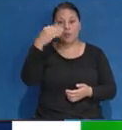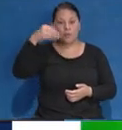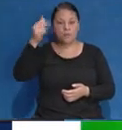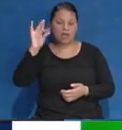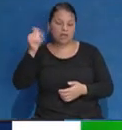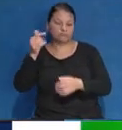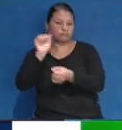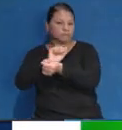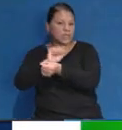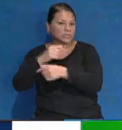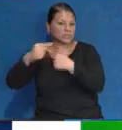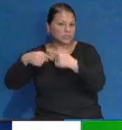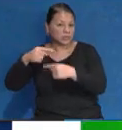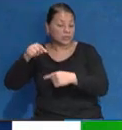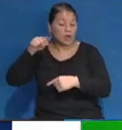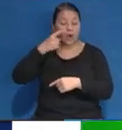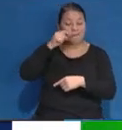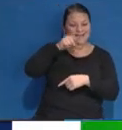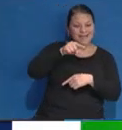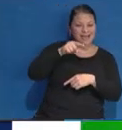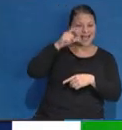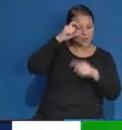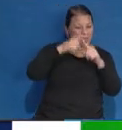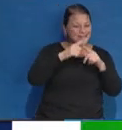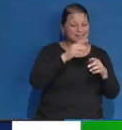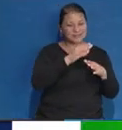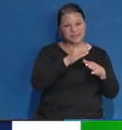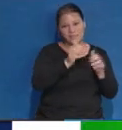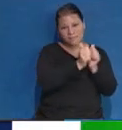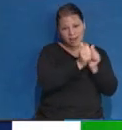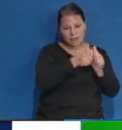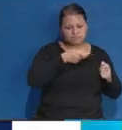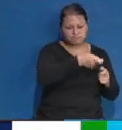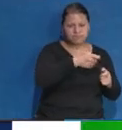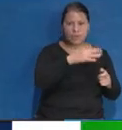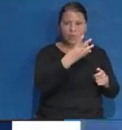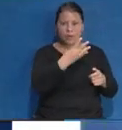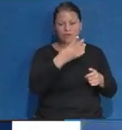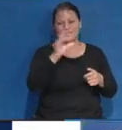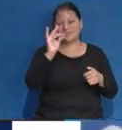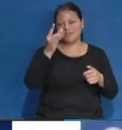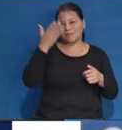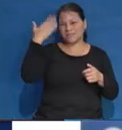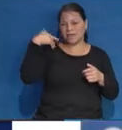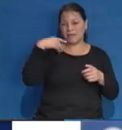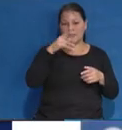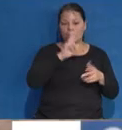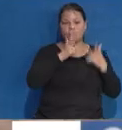hombre le propinó 4 puñaladas a su expareja el pasado 27 de diciembre. Ella dice que tiene mucho